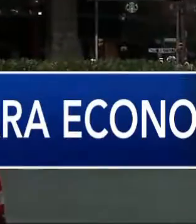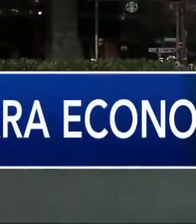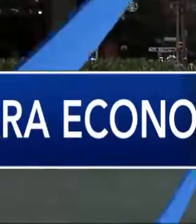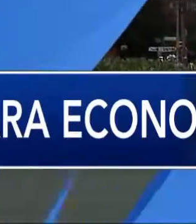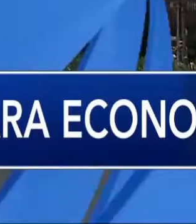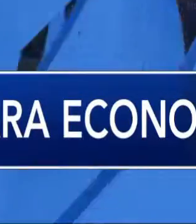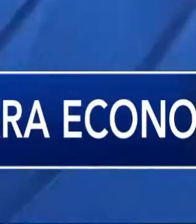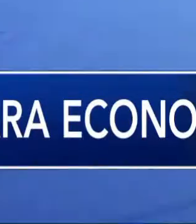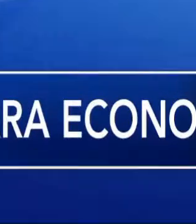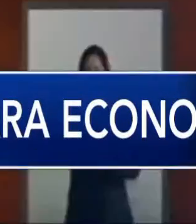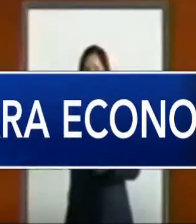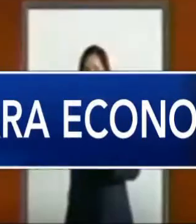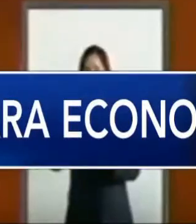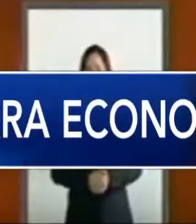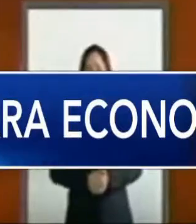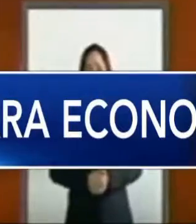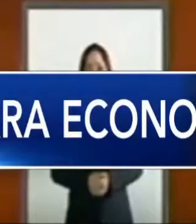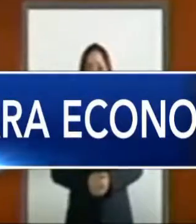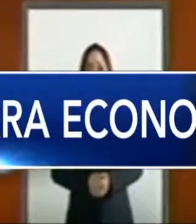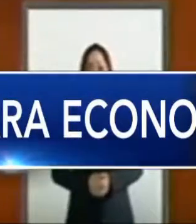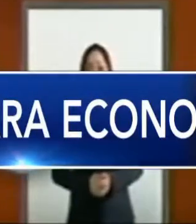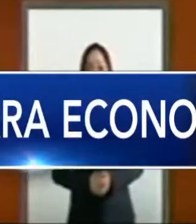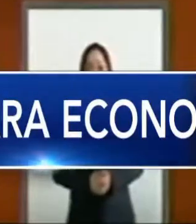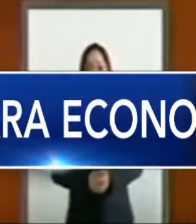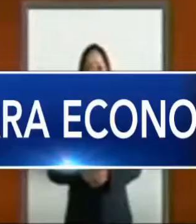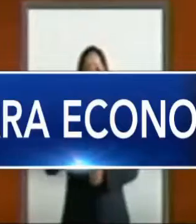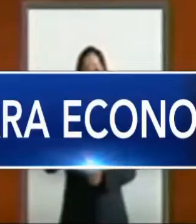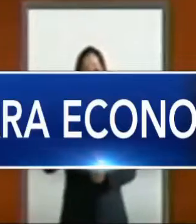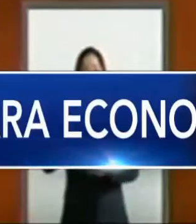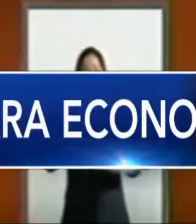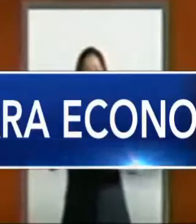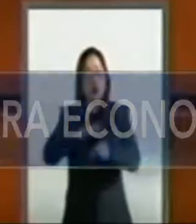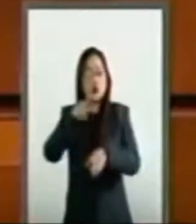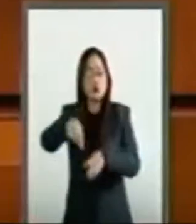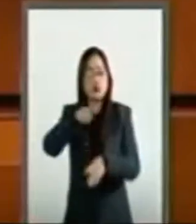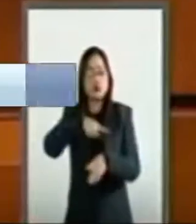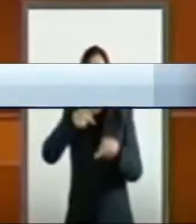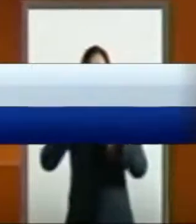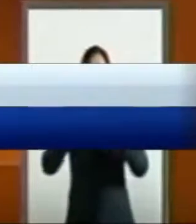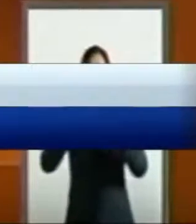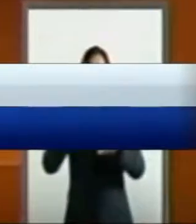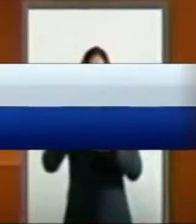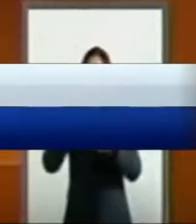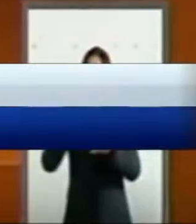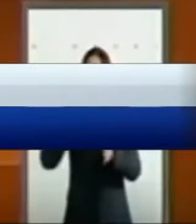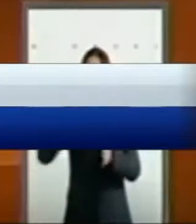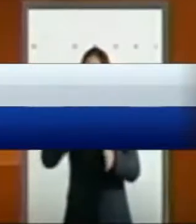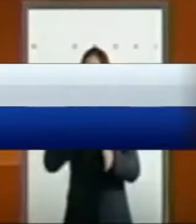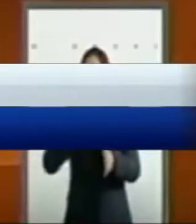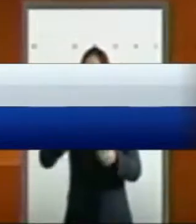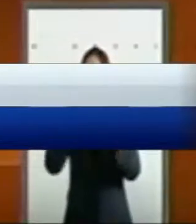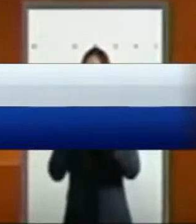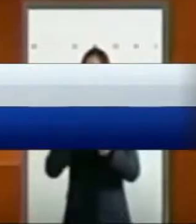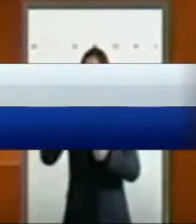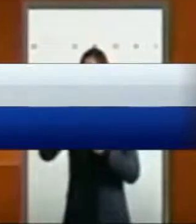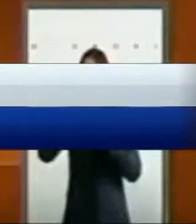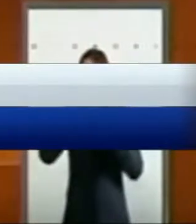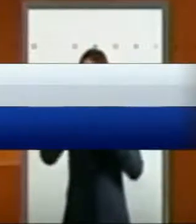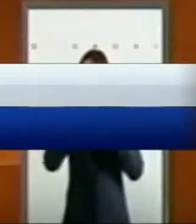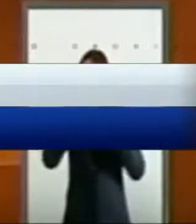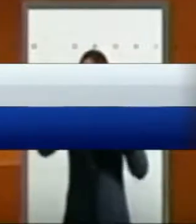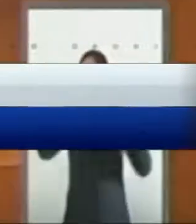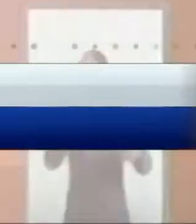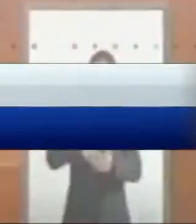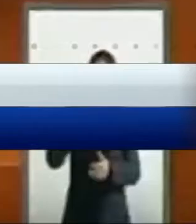que corren los connacionales. Ante la amenaza de deportaciones, de la derogación o renegociación del Tratado de